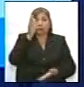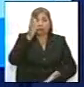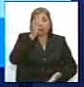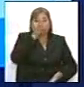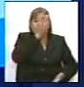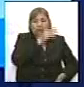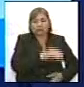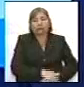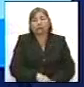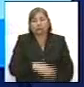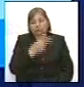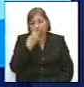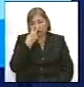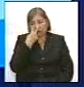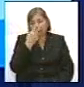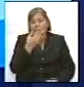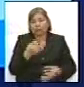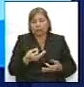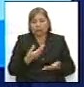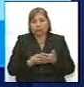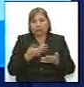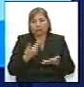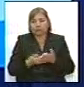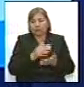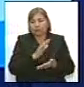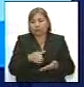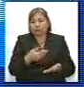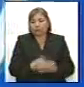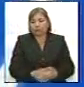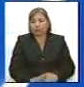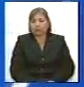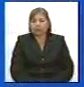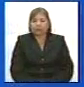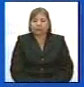representación. Veamos a continuación todos los detalles.